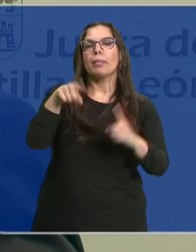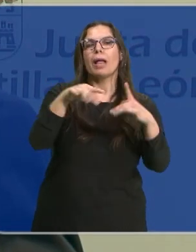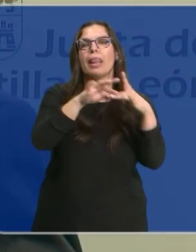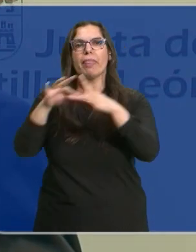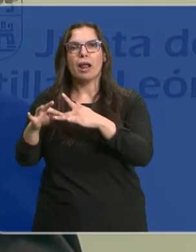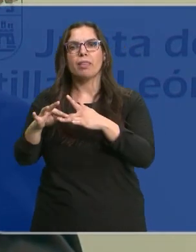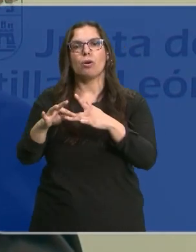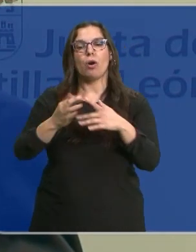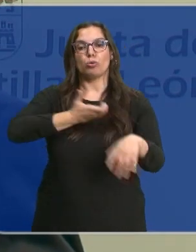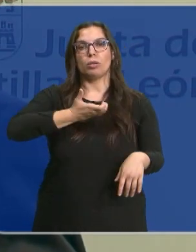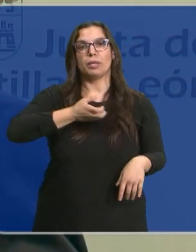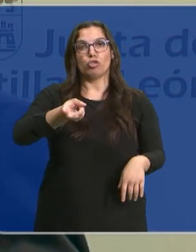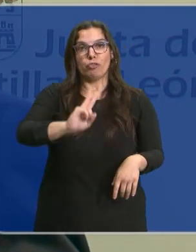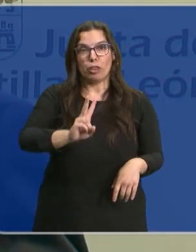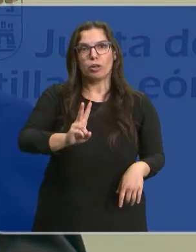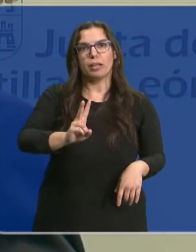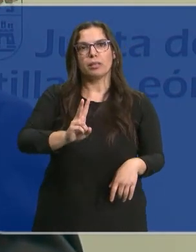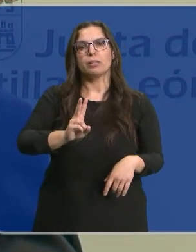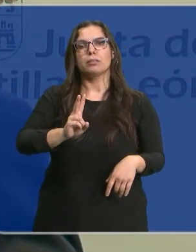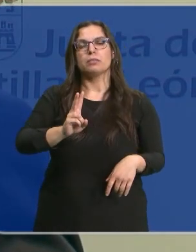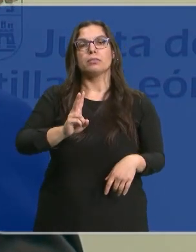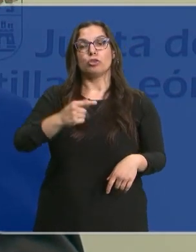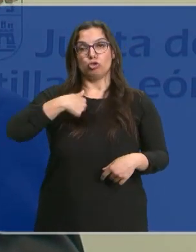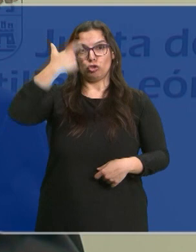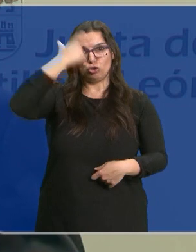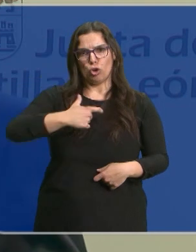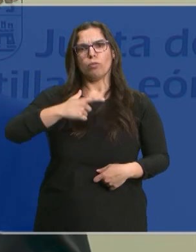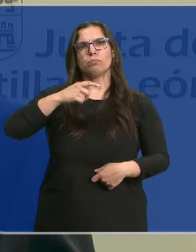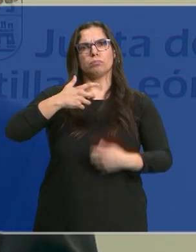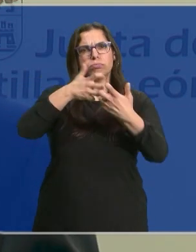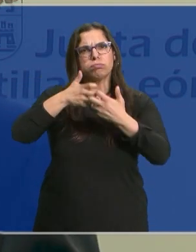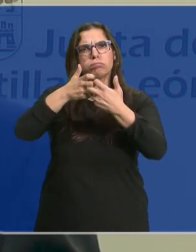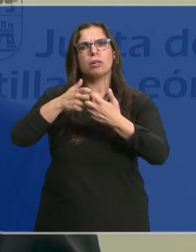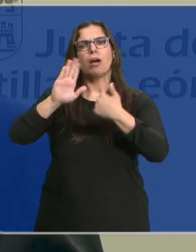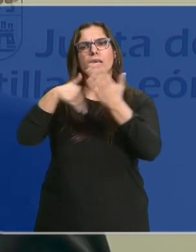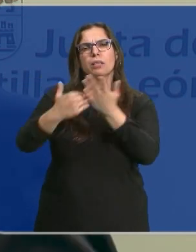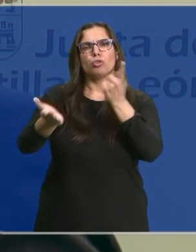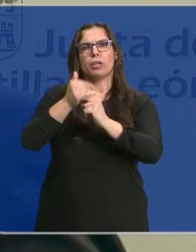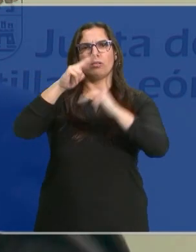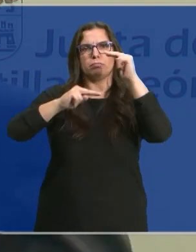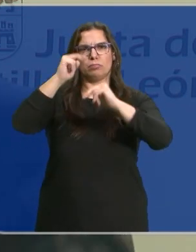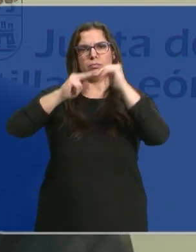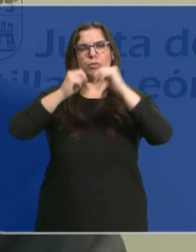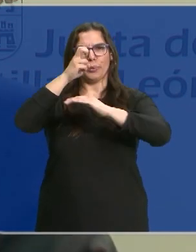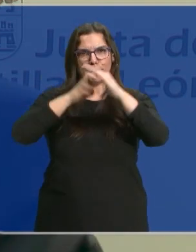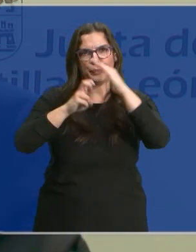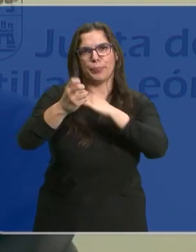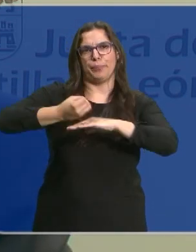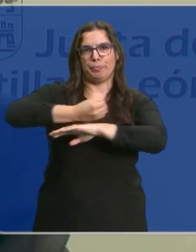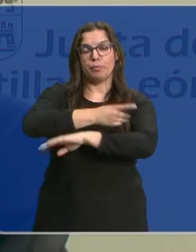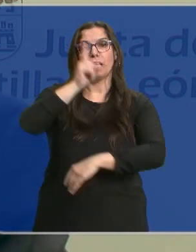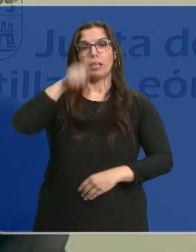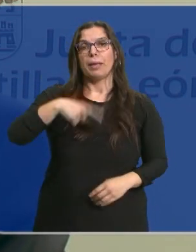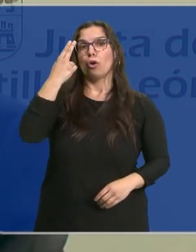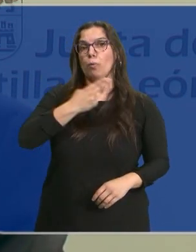del Ayuntamiento de Valladolid, de quienes está hablando, para llevar a cabo el soterramiento. Y el compromiso del